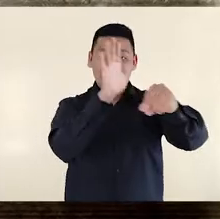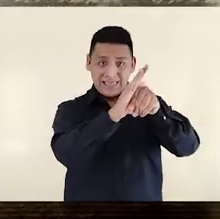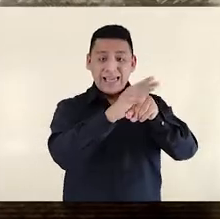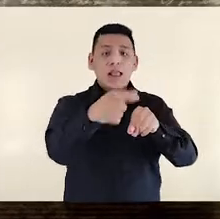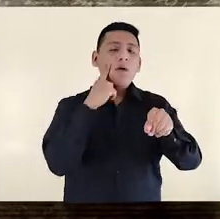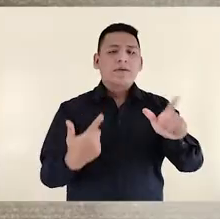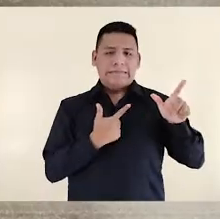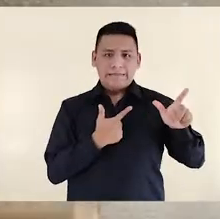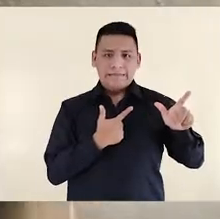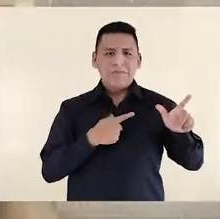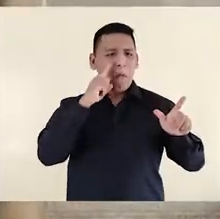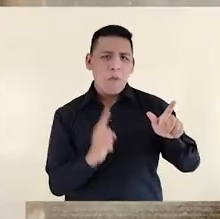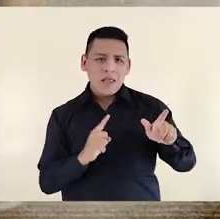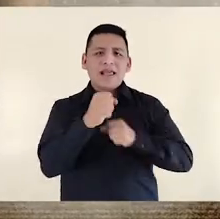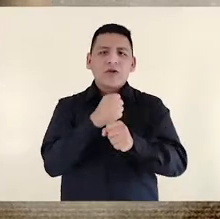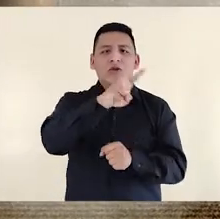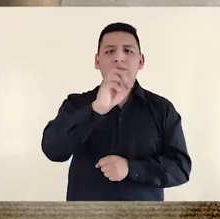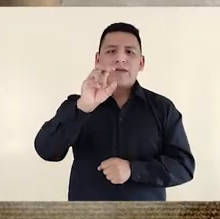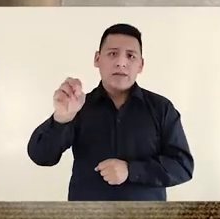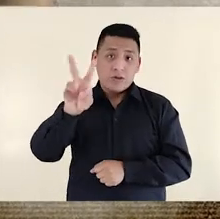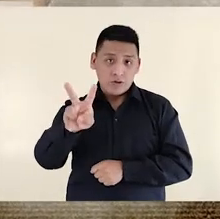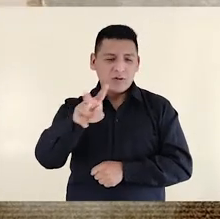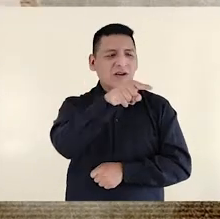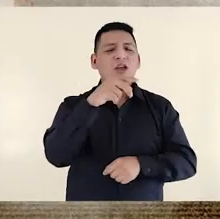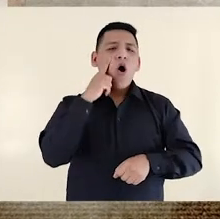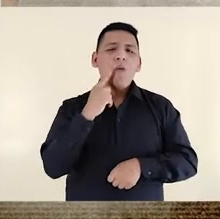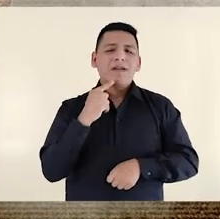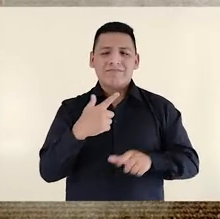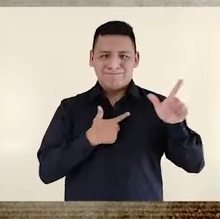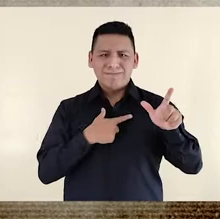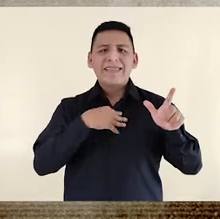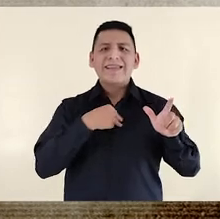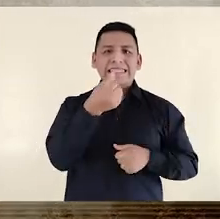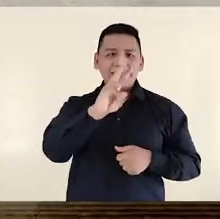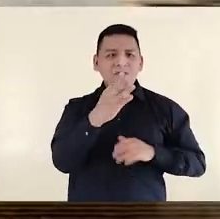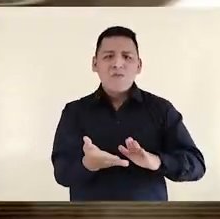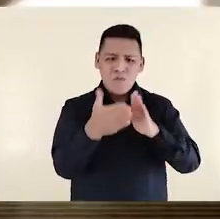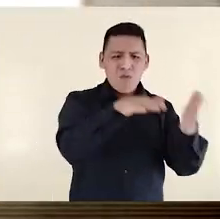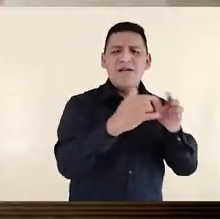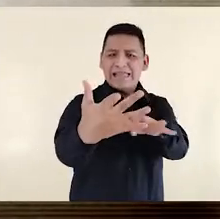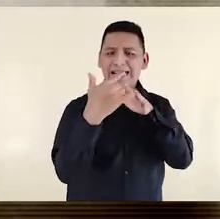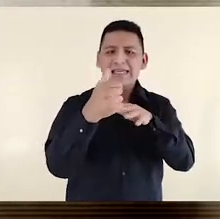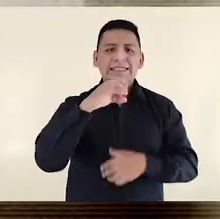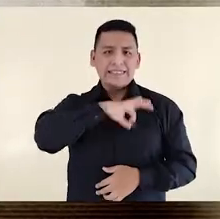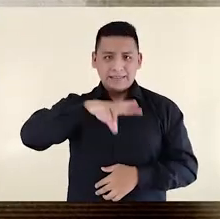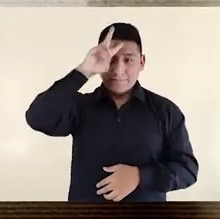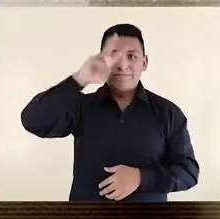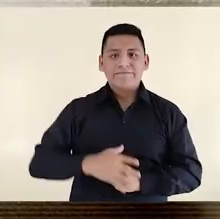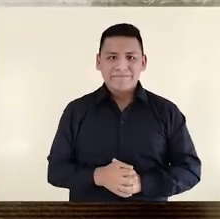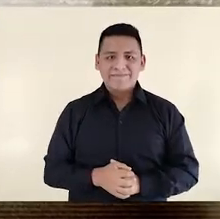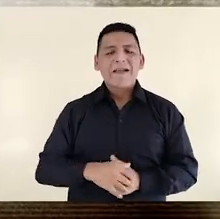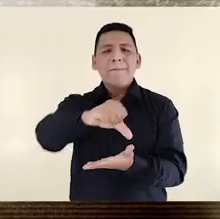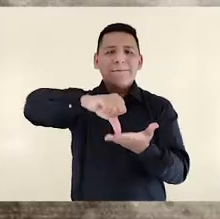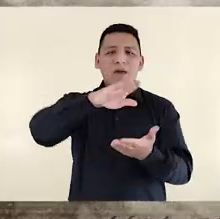la añadidura de la cripta al soldado desconocido en 2002. Donde yacen los restos de un soldado de 16 años,